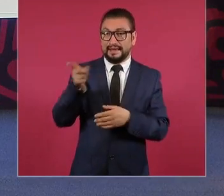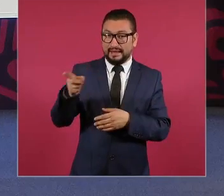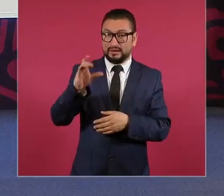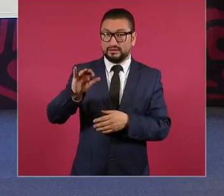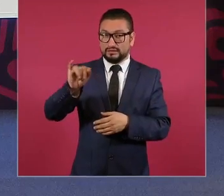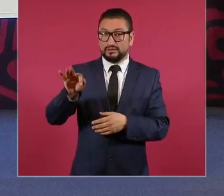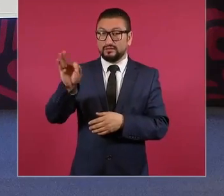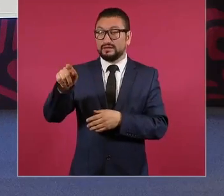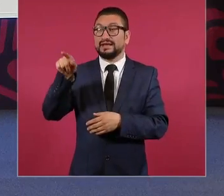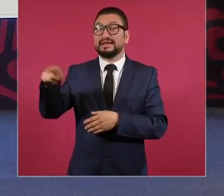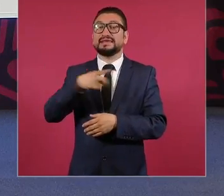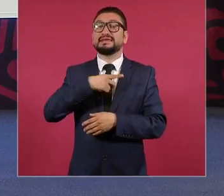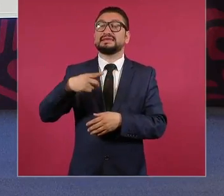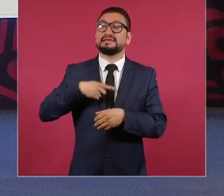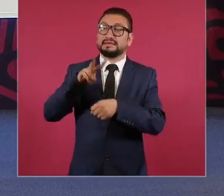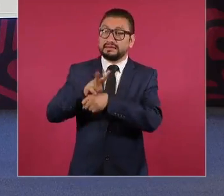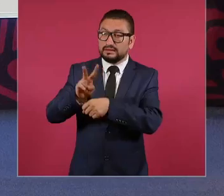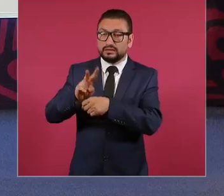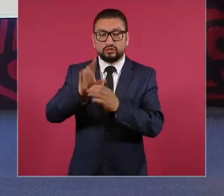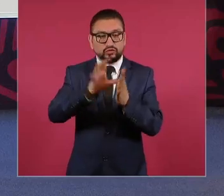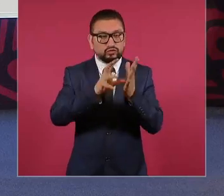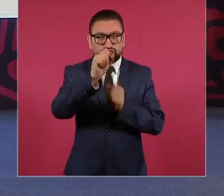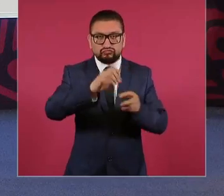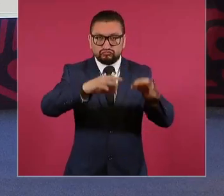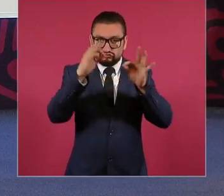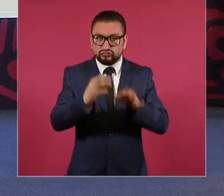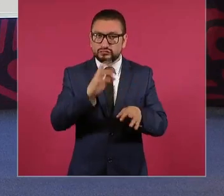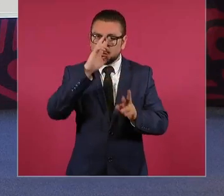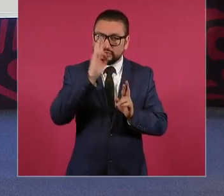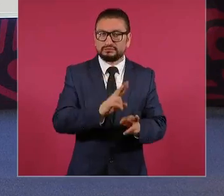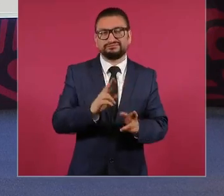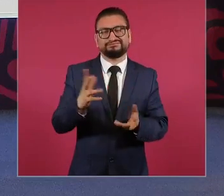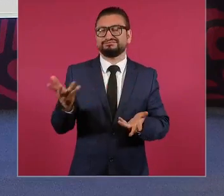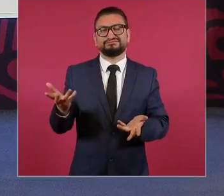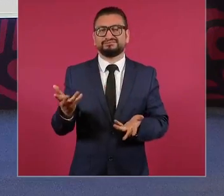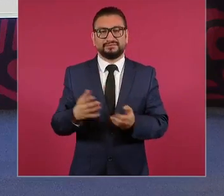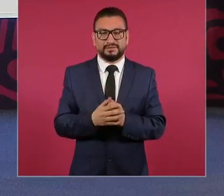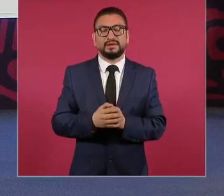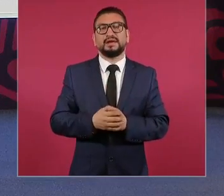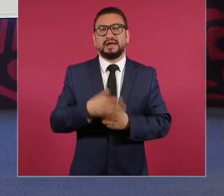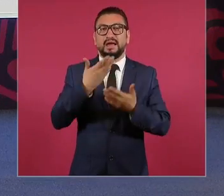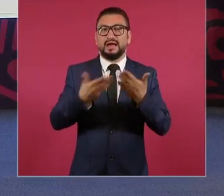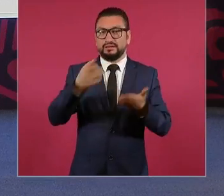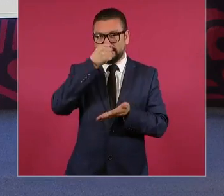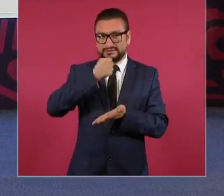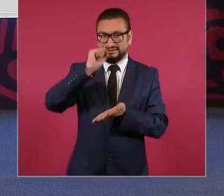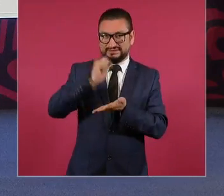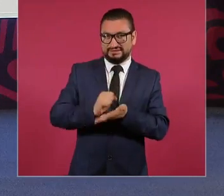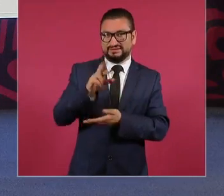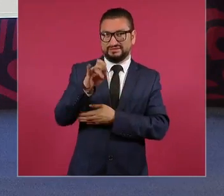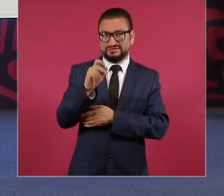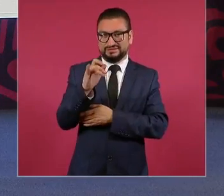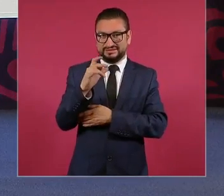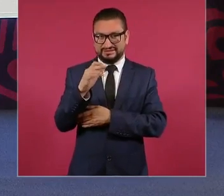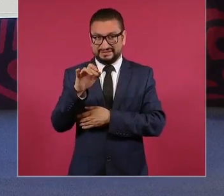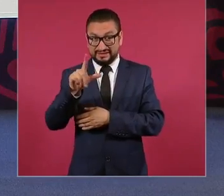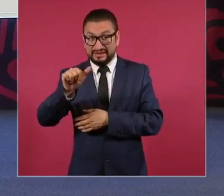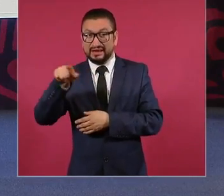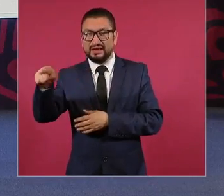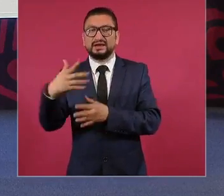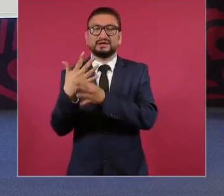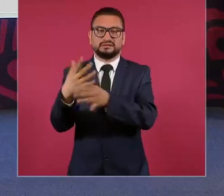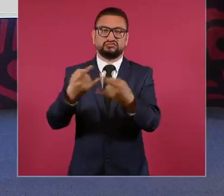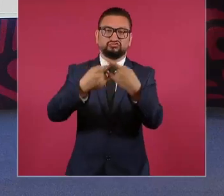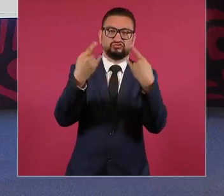que vigilara el cumplimiento de la Constitución? Ahora vamos a escuchar a la secretaria Rosy Sela, todos los casos